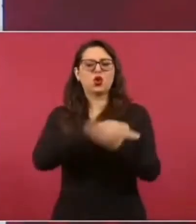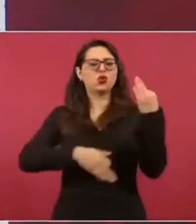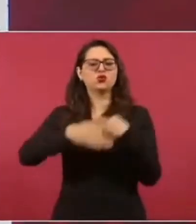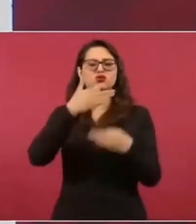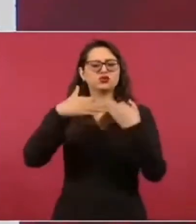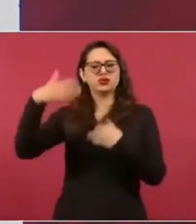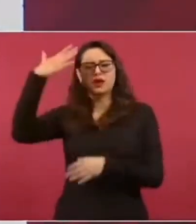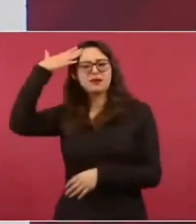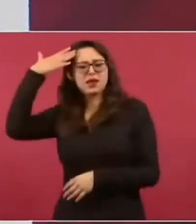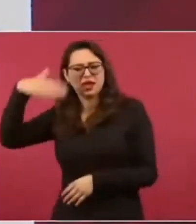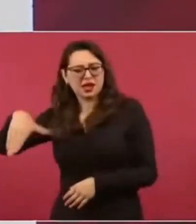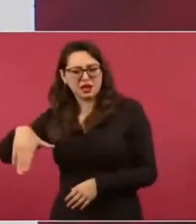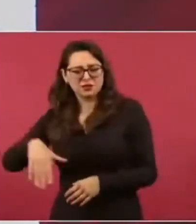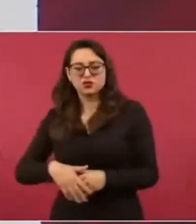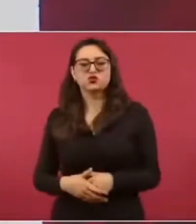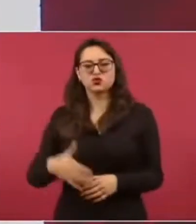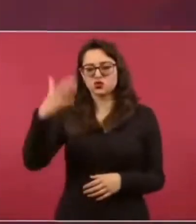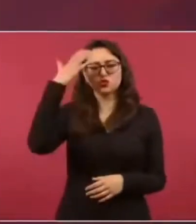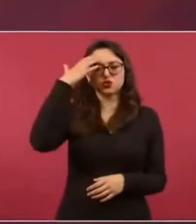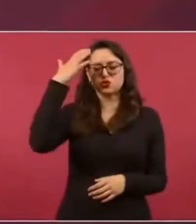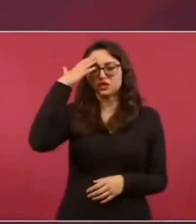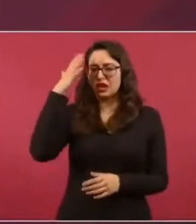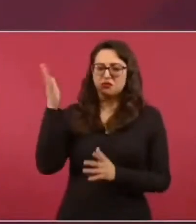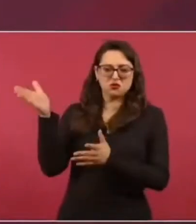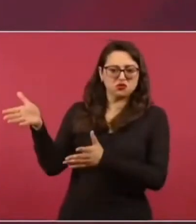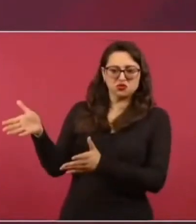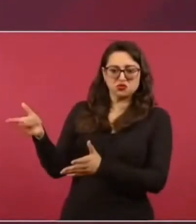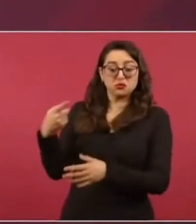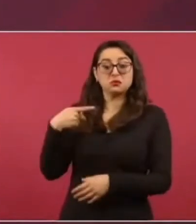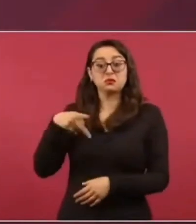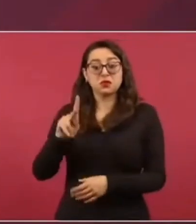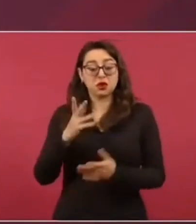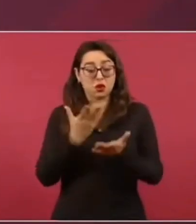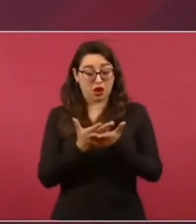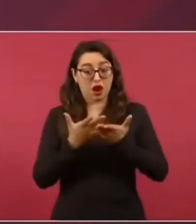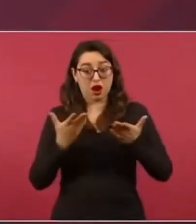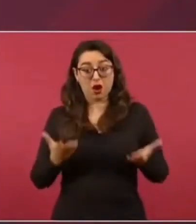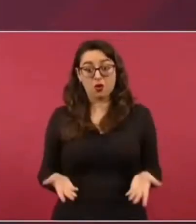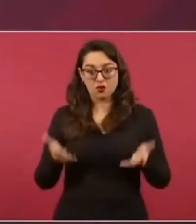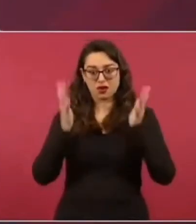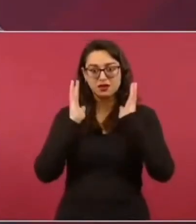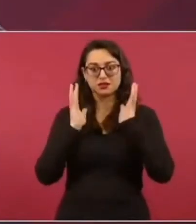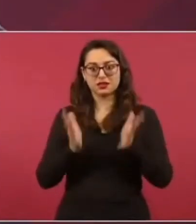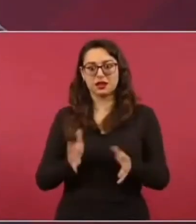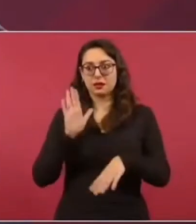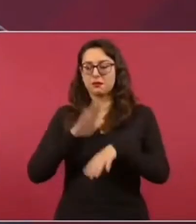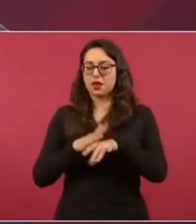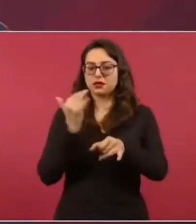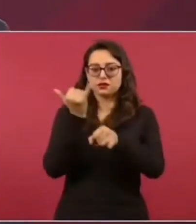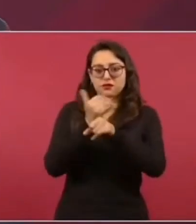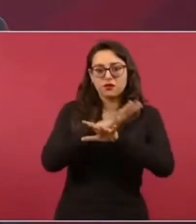información del Senado. A ver si encuentras por ahí,